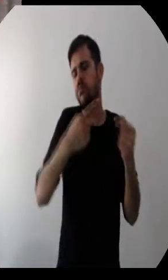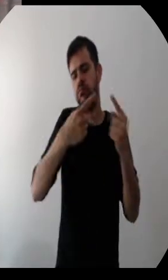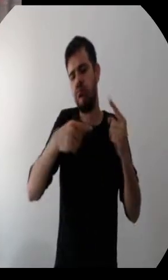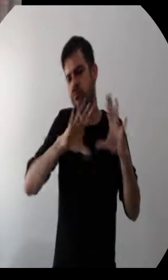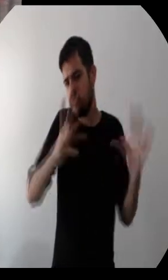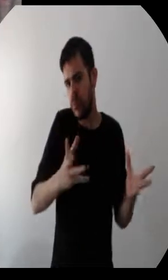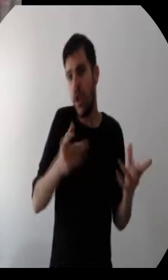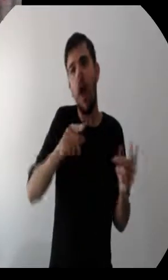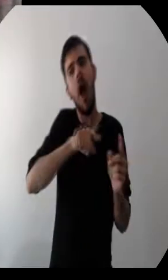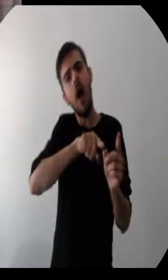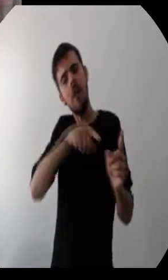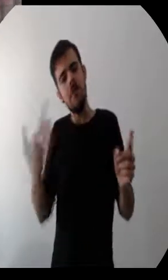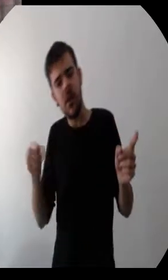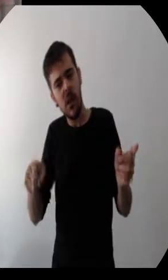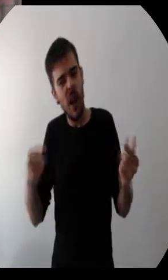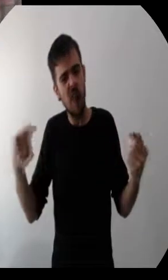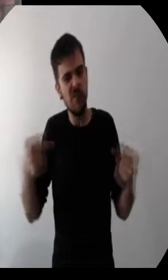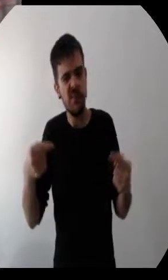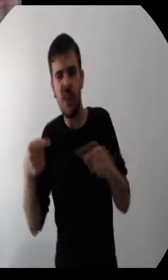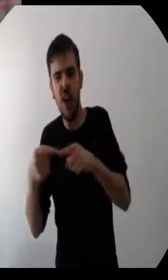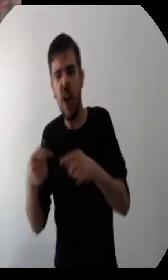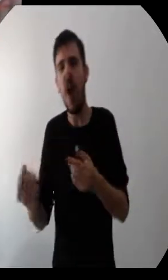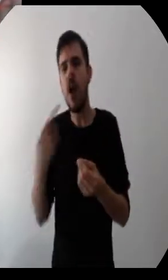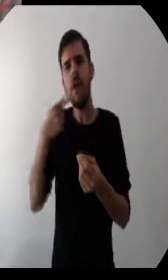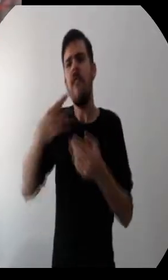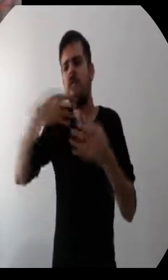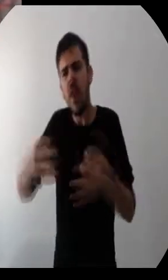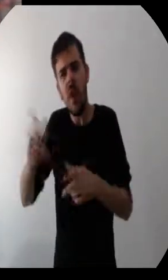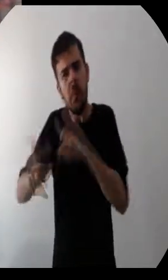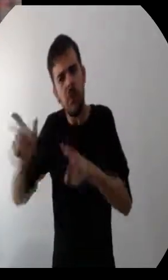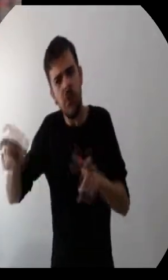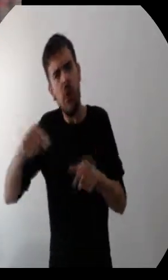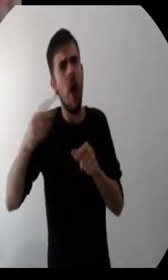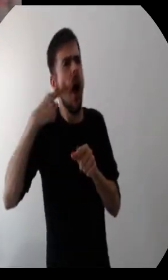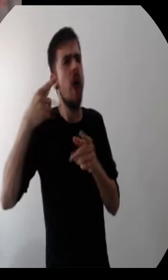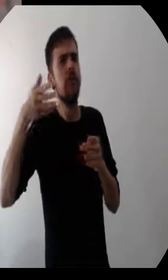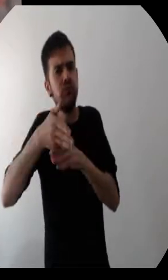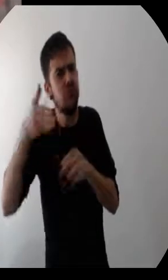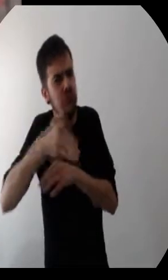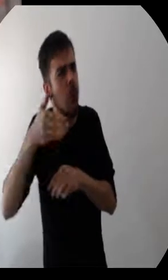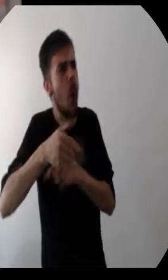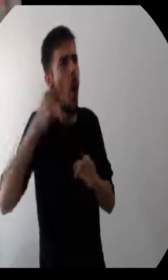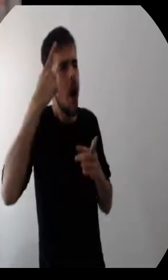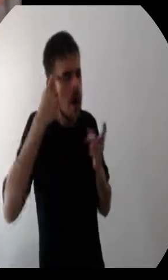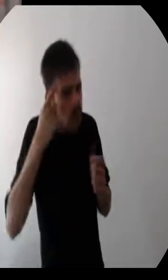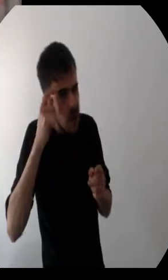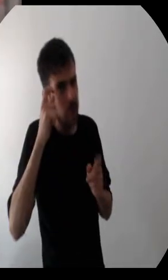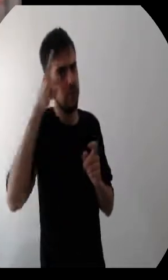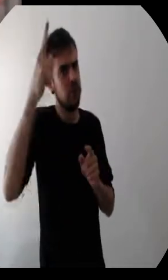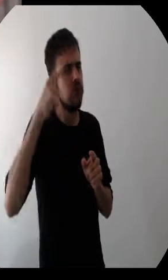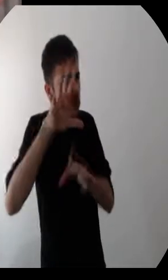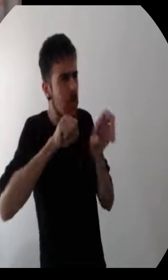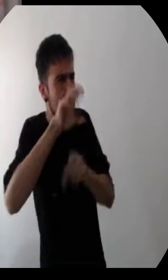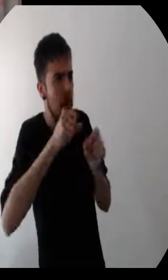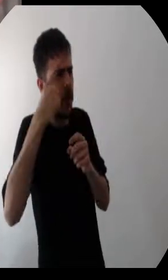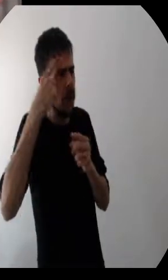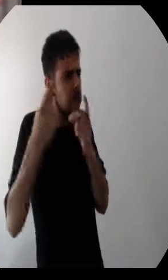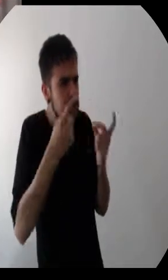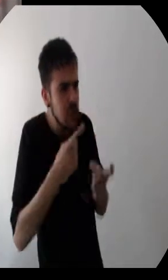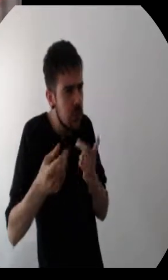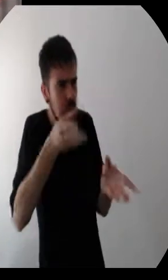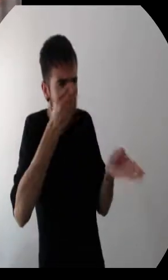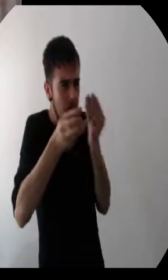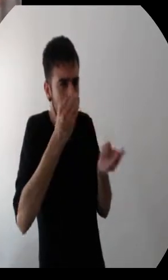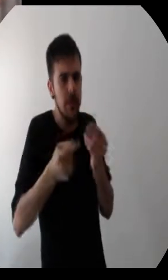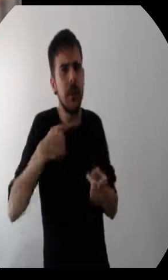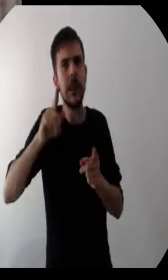estudio, títulos, y la capacidad de haber de aprendido, desarrollado, incorporado conocimientos. O sea, hay una especie